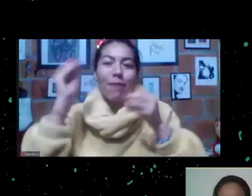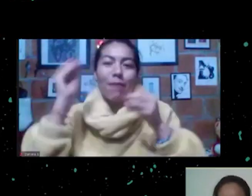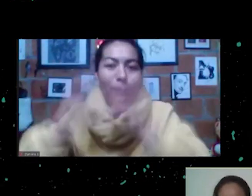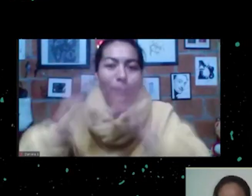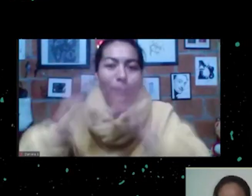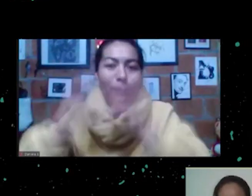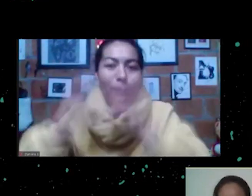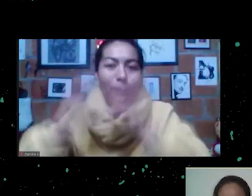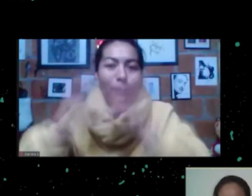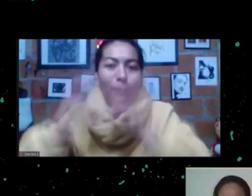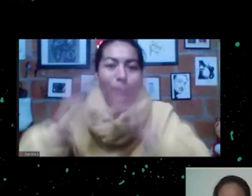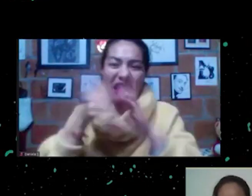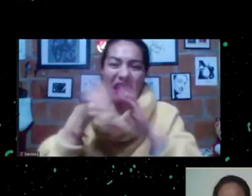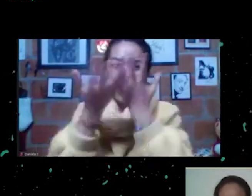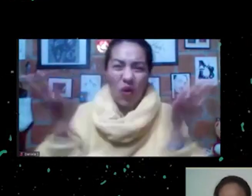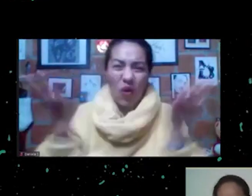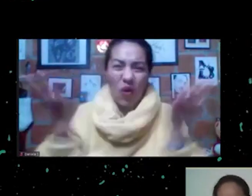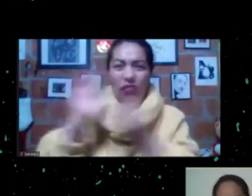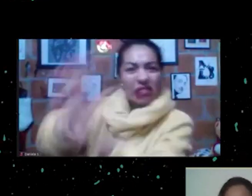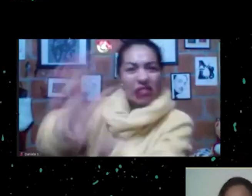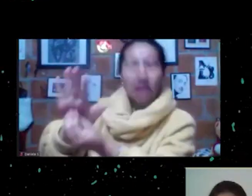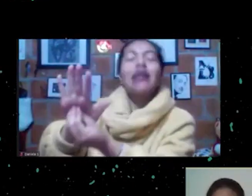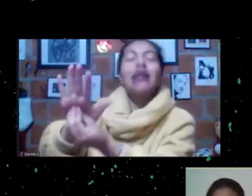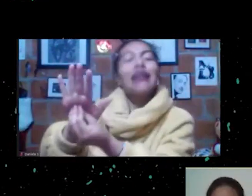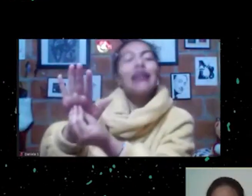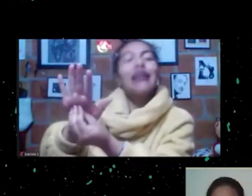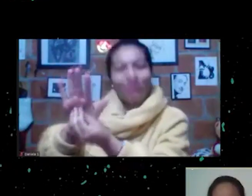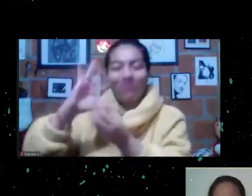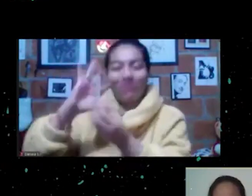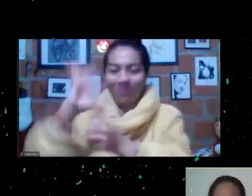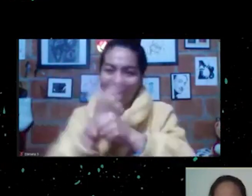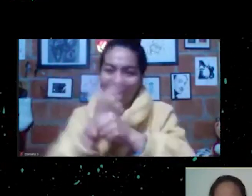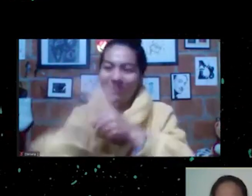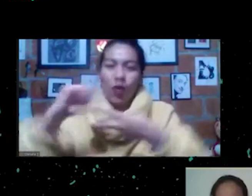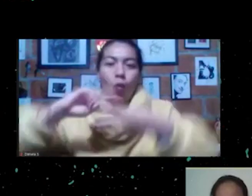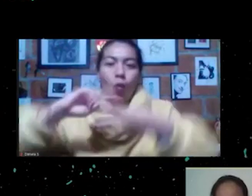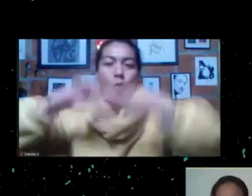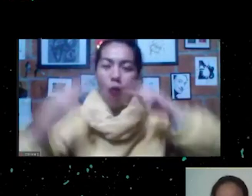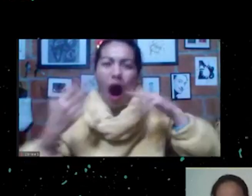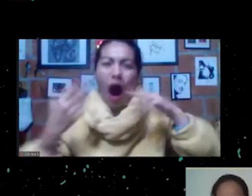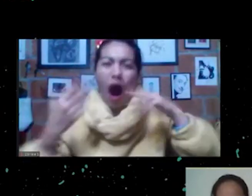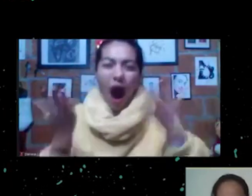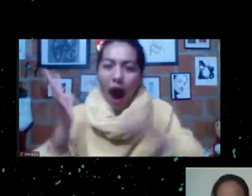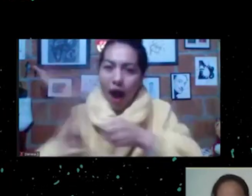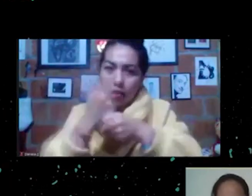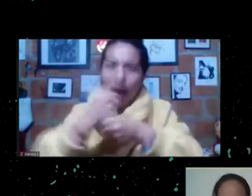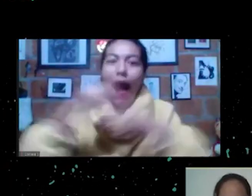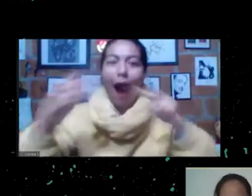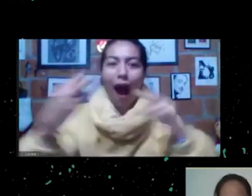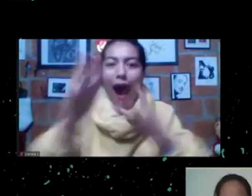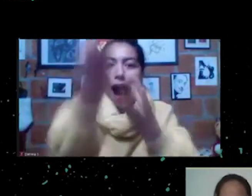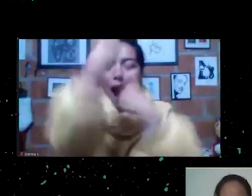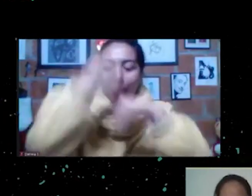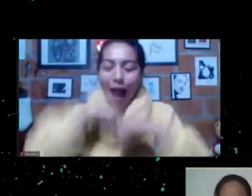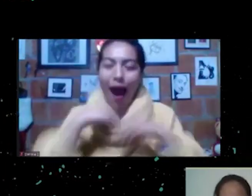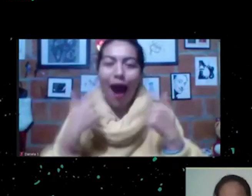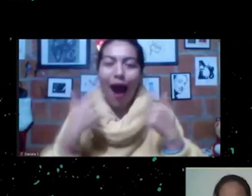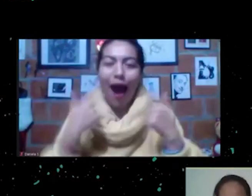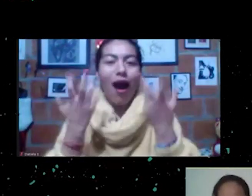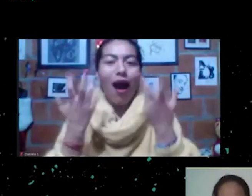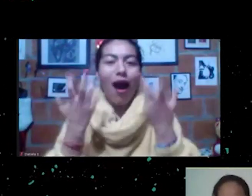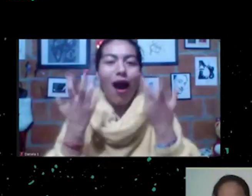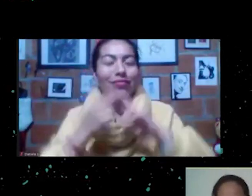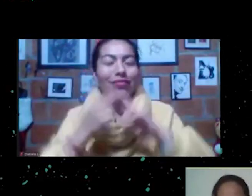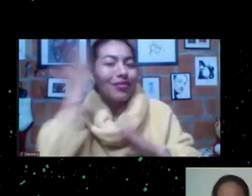a ser simplemente llegué y me robé la intervención y me fui a exponerla, sino que también sea como un trabajo de inclusión con